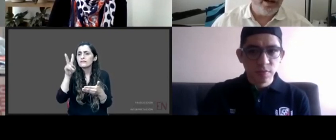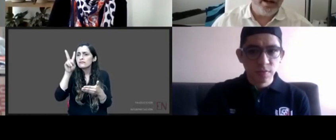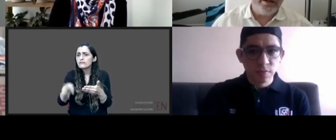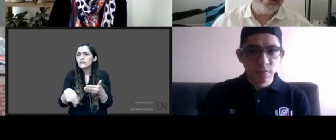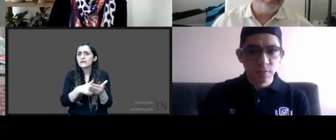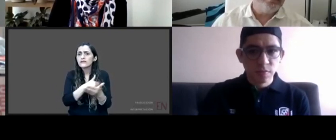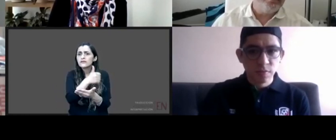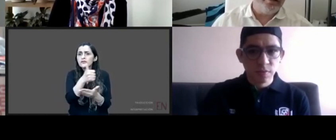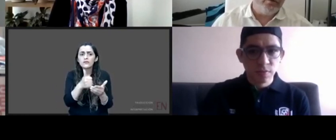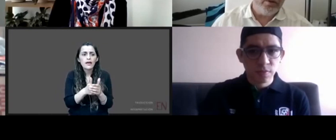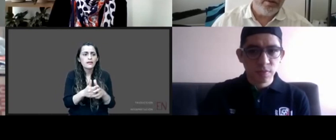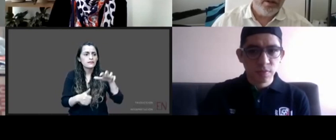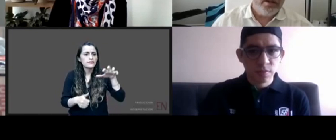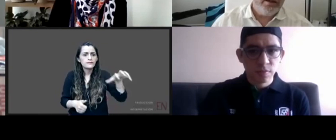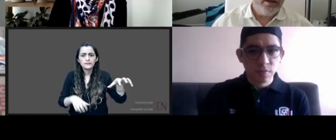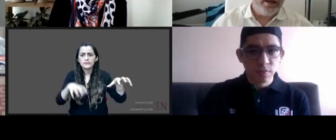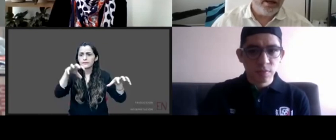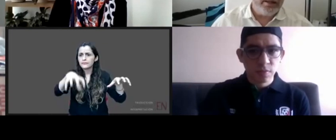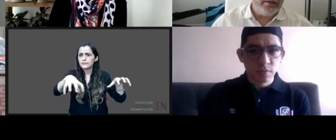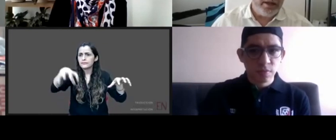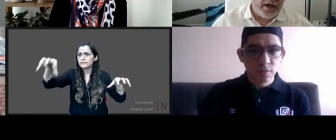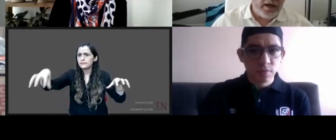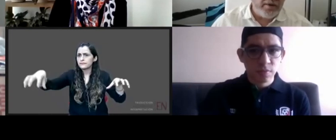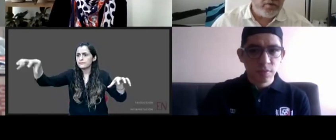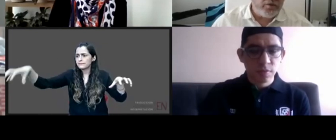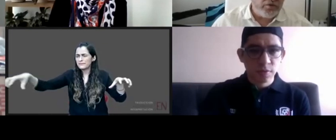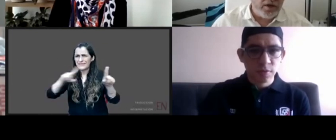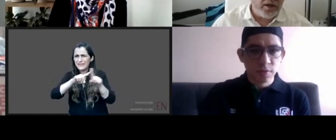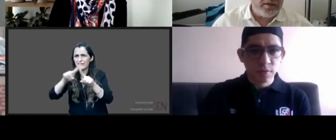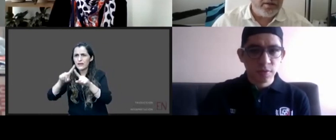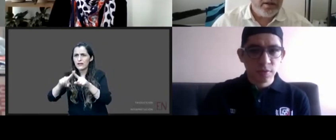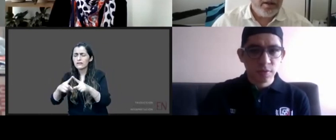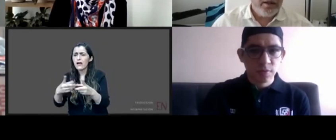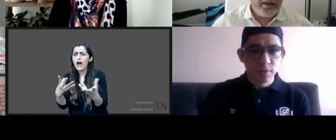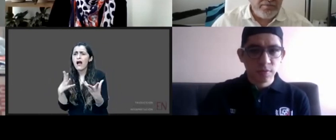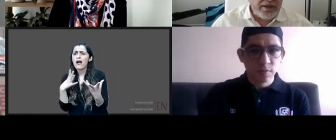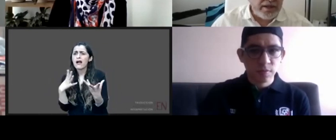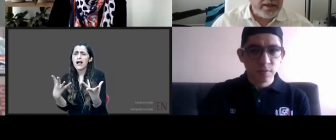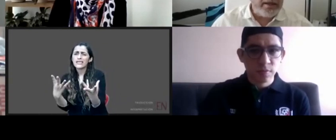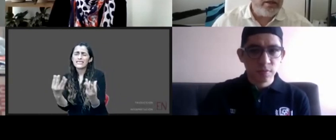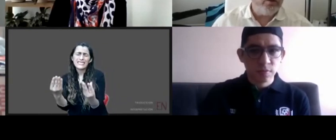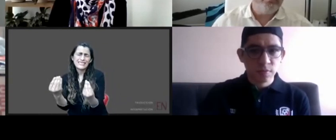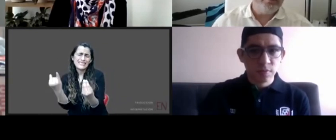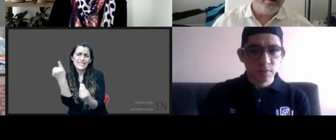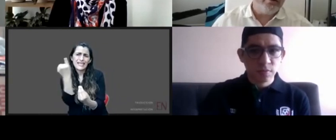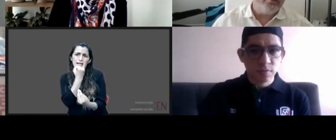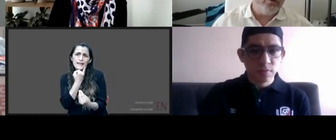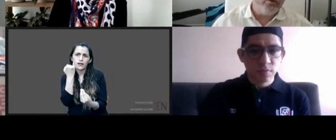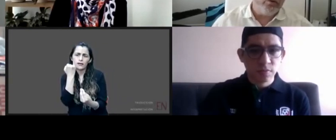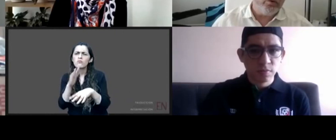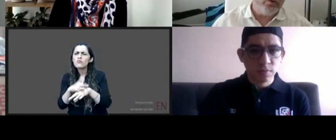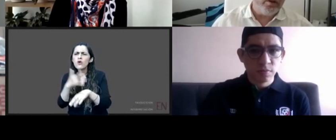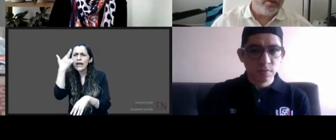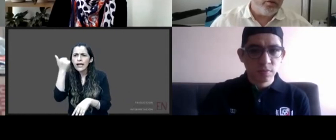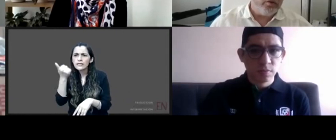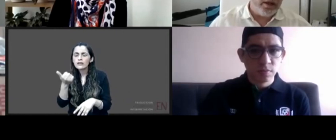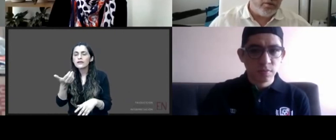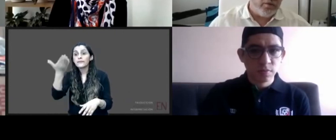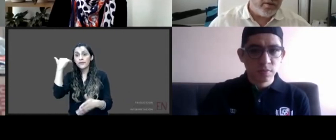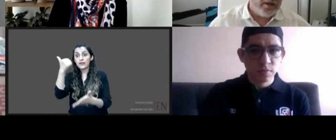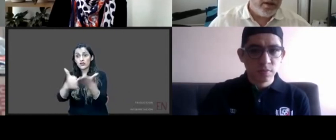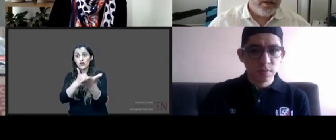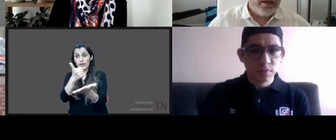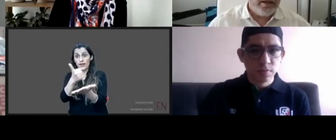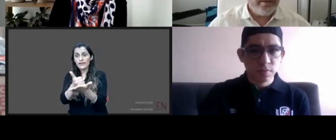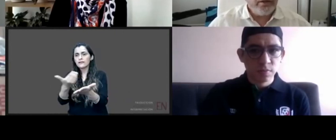con una gran cantidad de lenguas. La gente migraba a estos lugares y todos migraban con sus culturas y sus